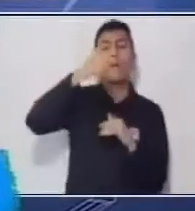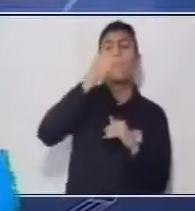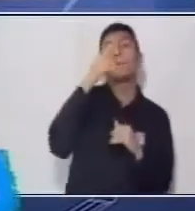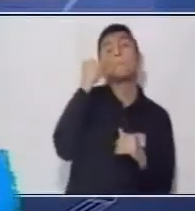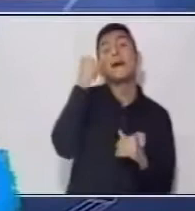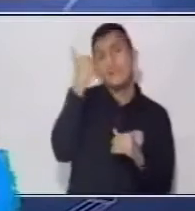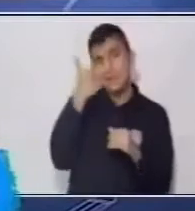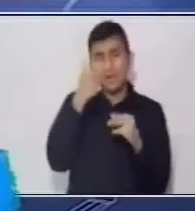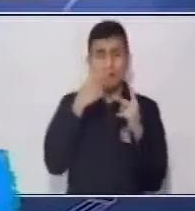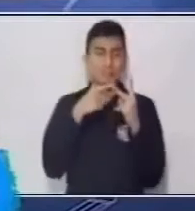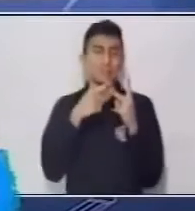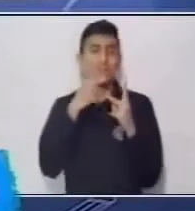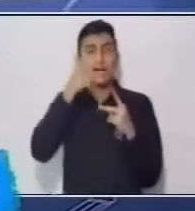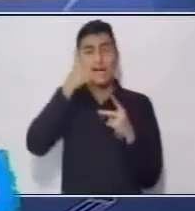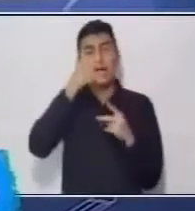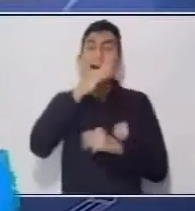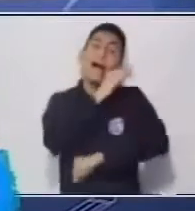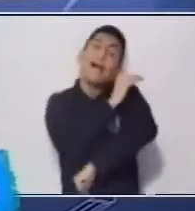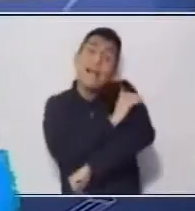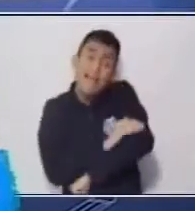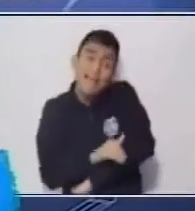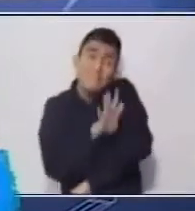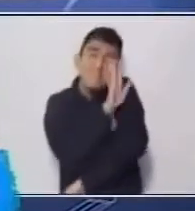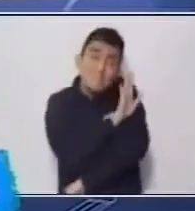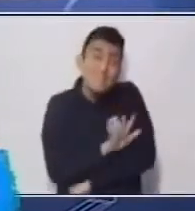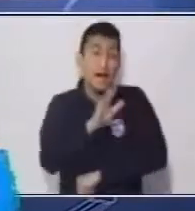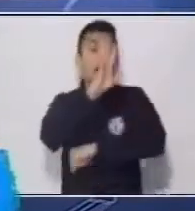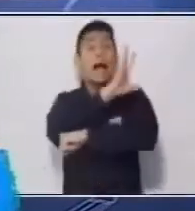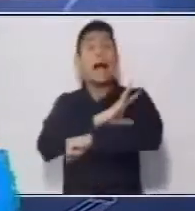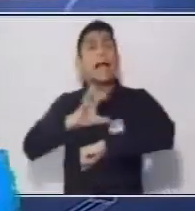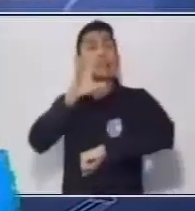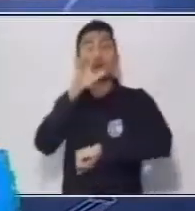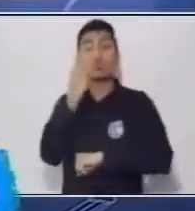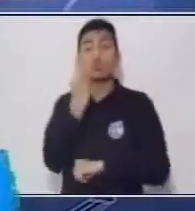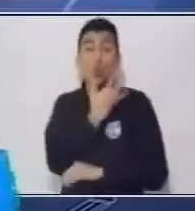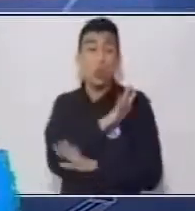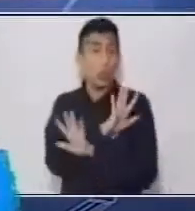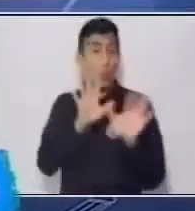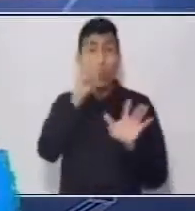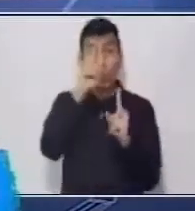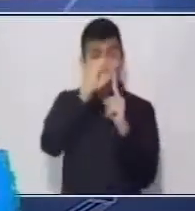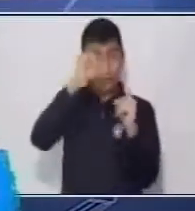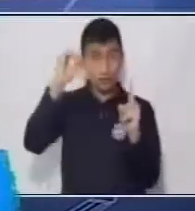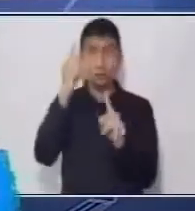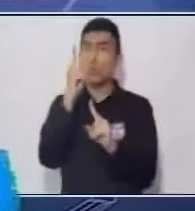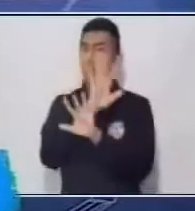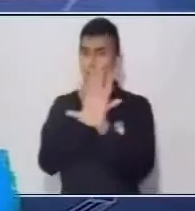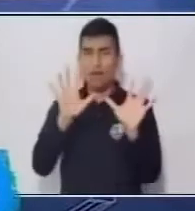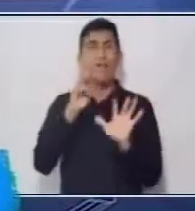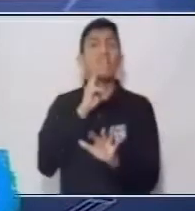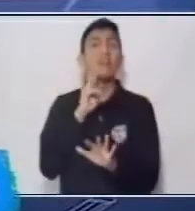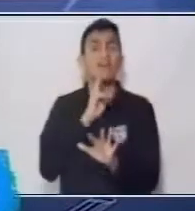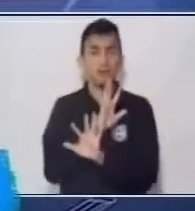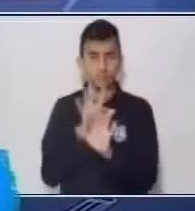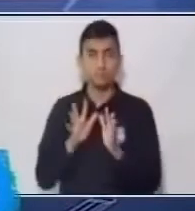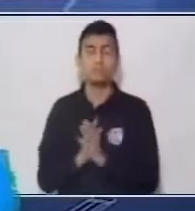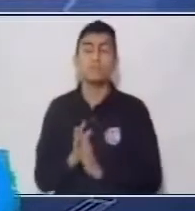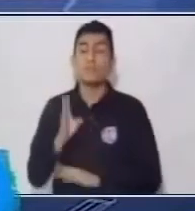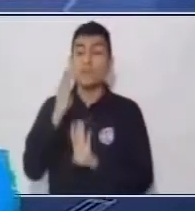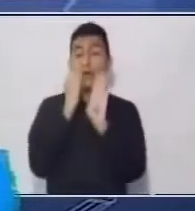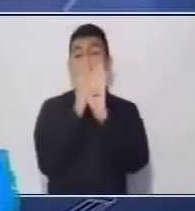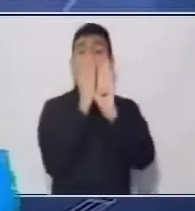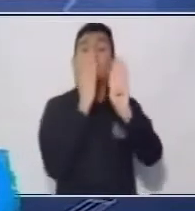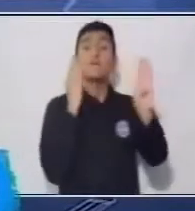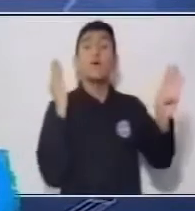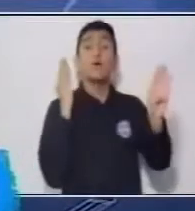gato. Acá hay una acción y solamente hay un verbo dentro de la oración. El bus recorre